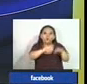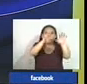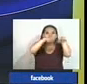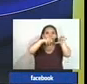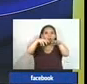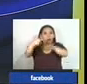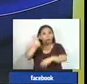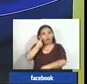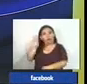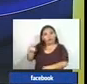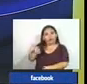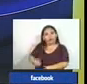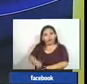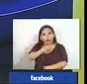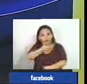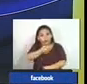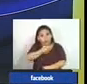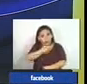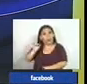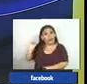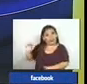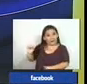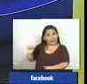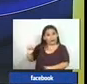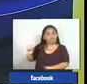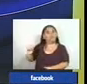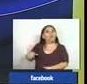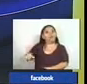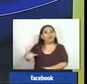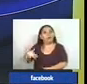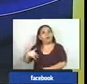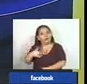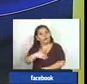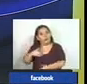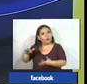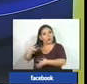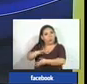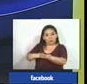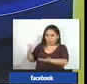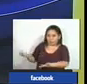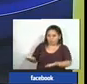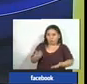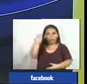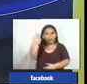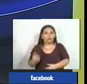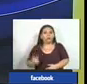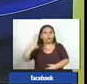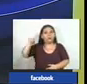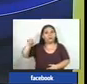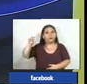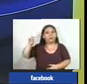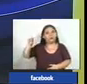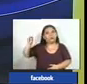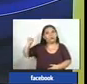reporte desde el Ministerio de Medio Ambiente. Adelante con Jonathan Hernández.